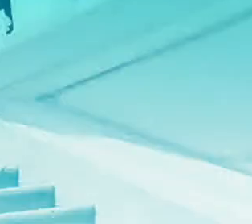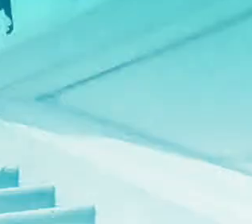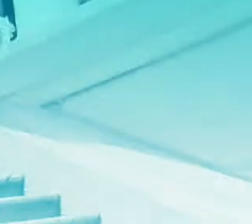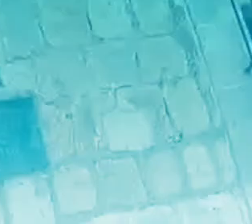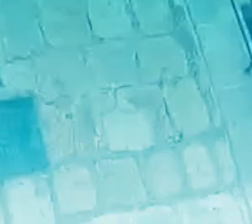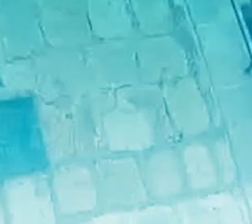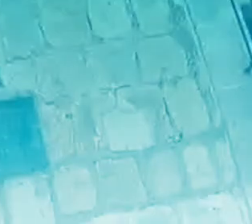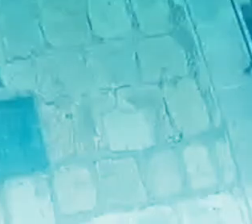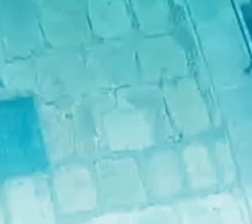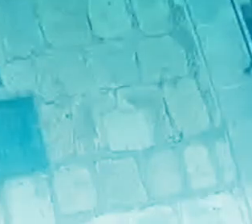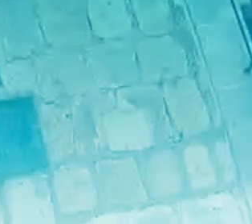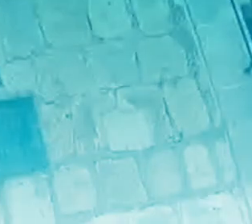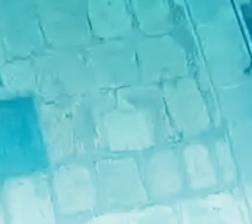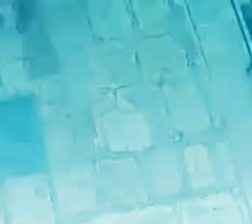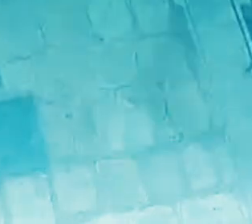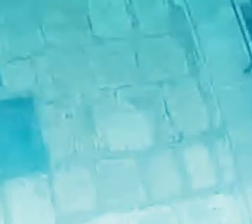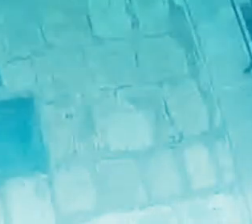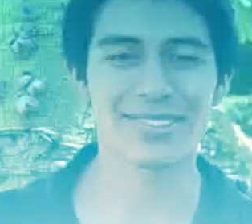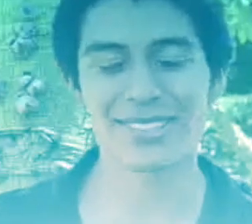somos